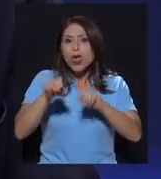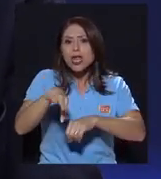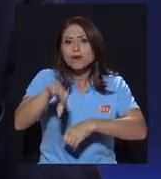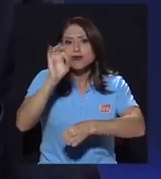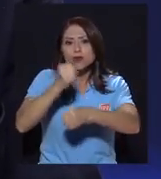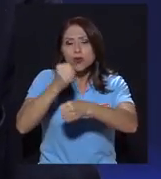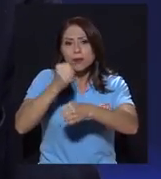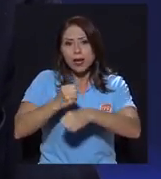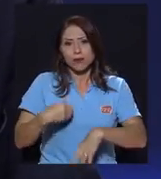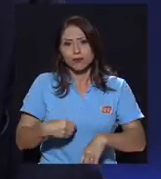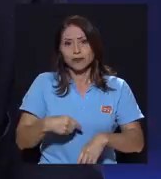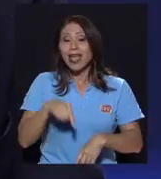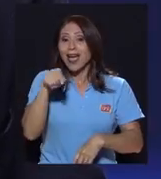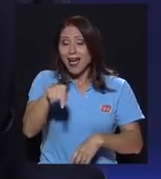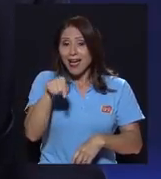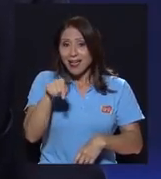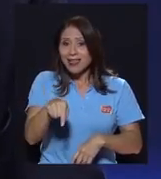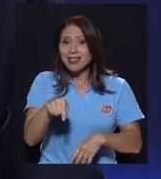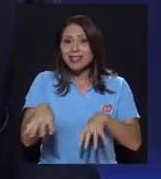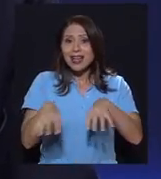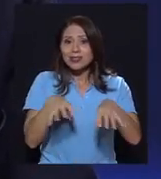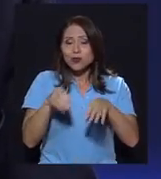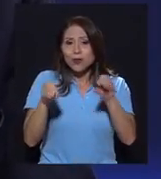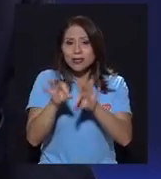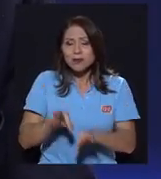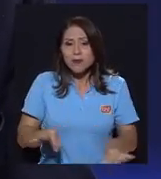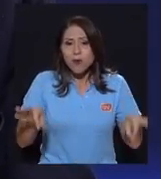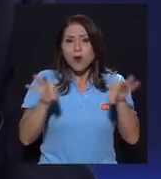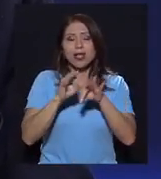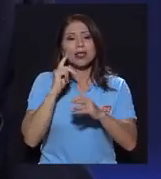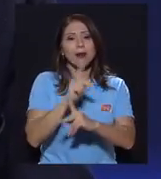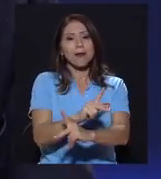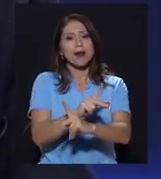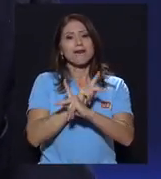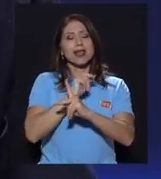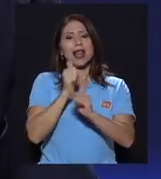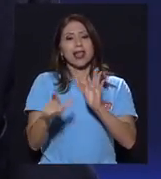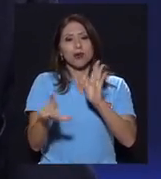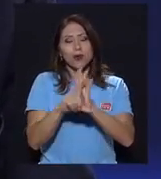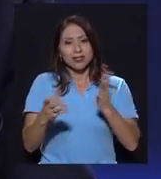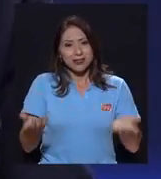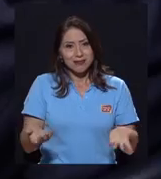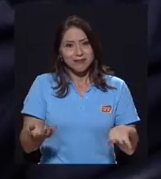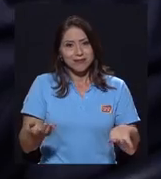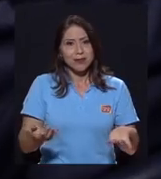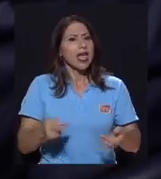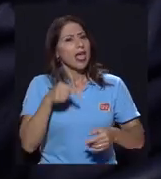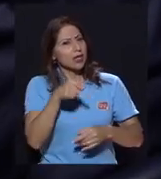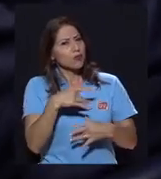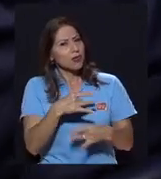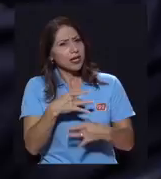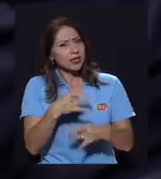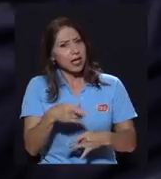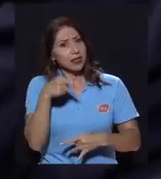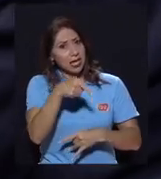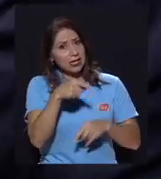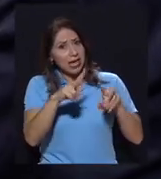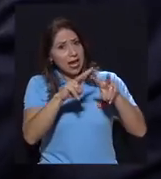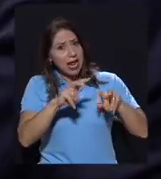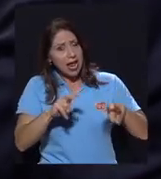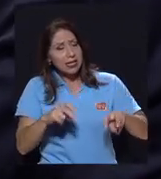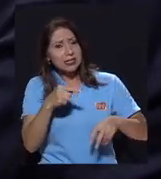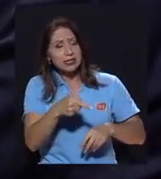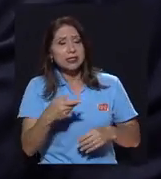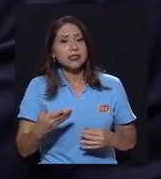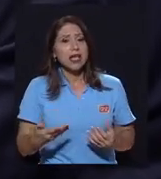estamos claros que ahí está la acción más importante para prevenir la delincuencia pero eso es muy interesante en ese análisis de